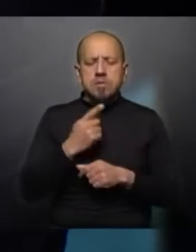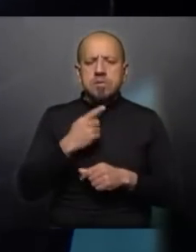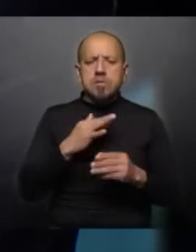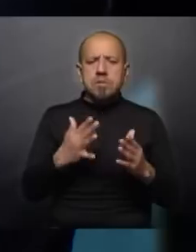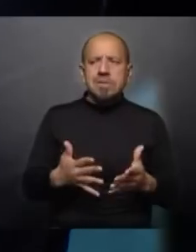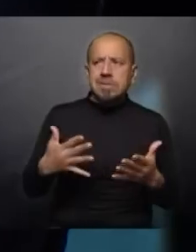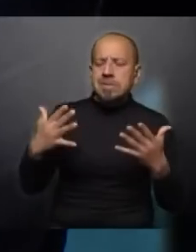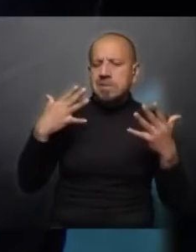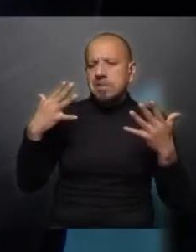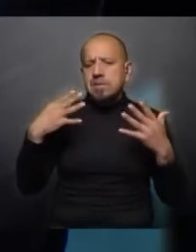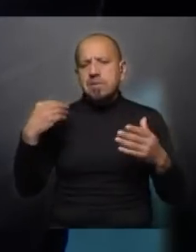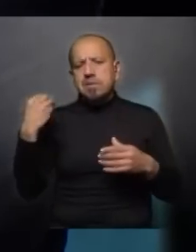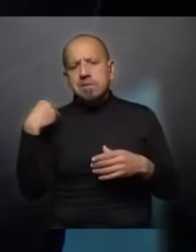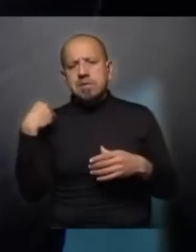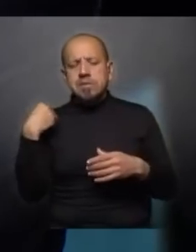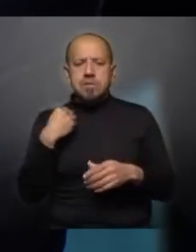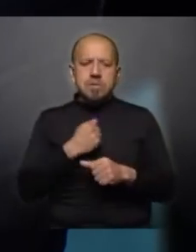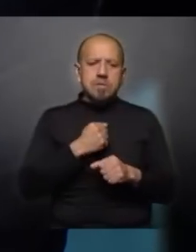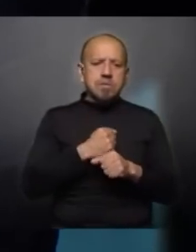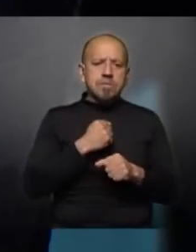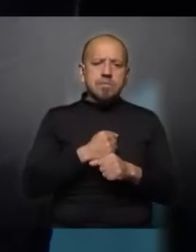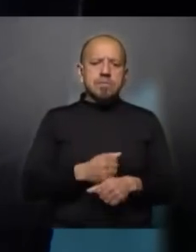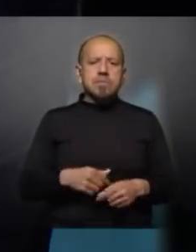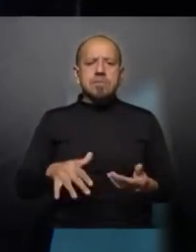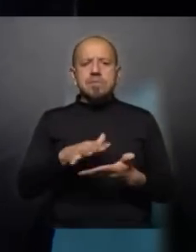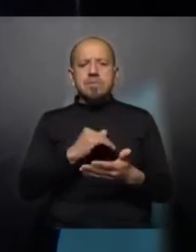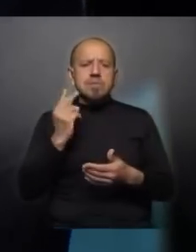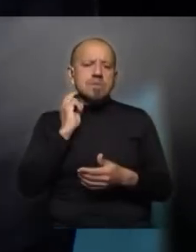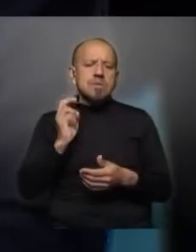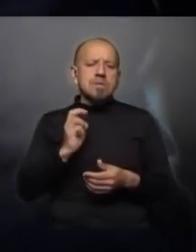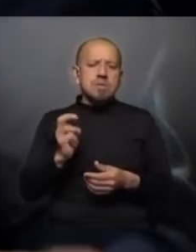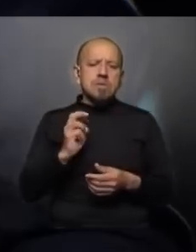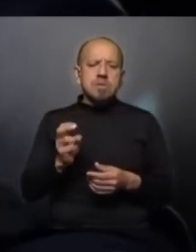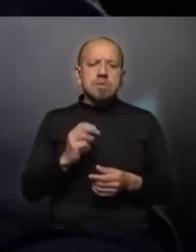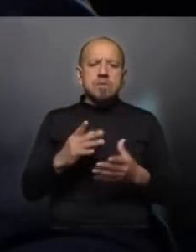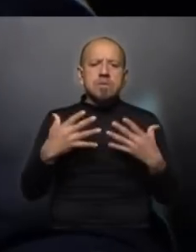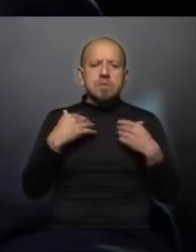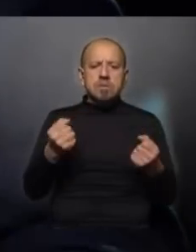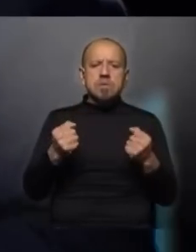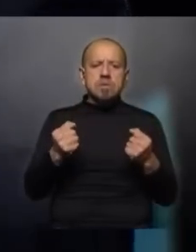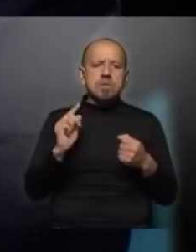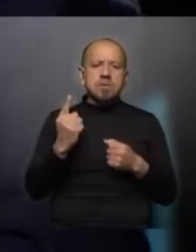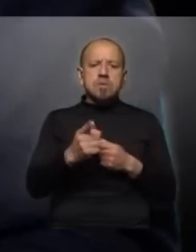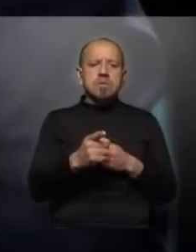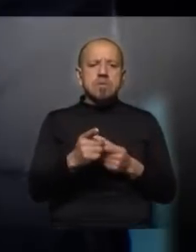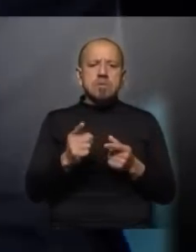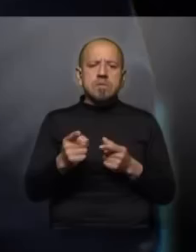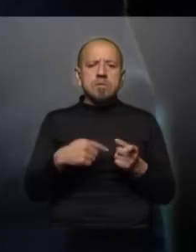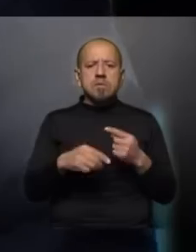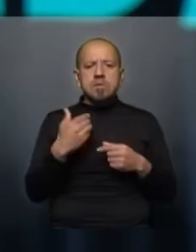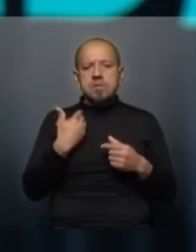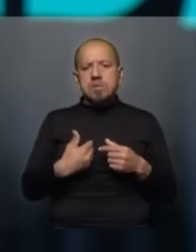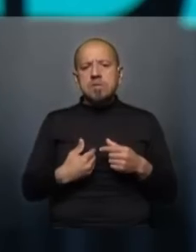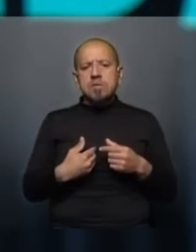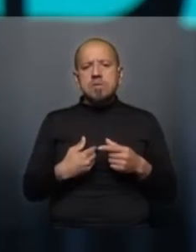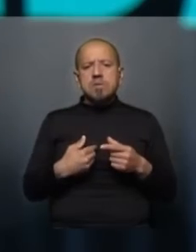presión enorme este en situaciones de estrés la gente que tiene problemas de salud no va contenta Ahí va con su con su angustia